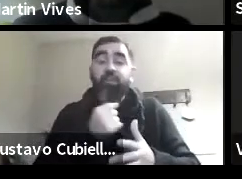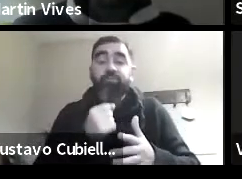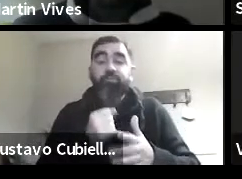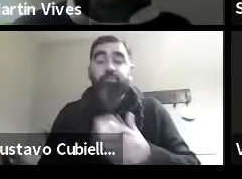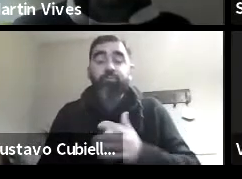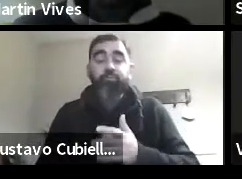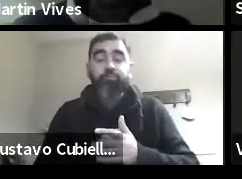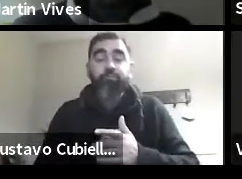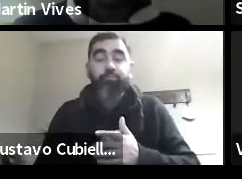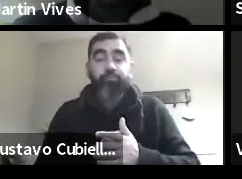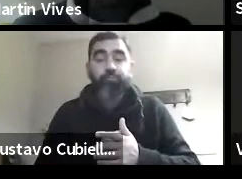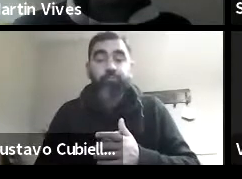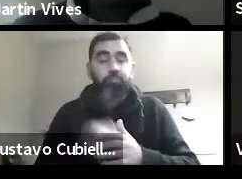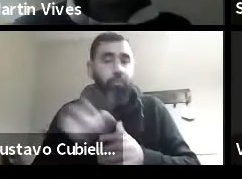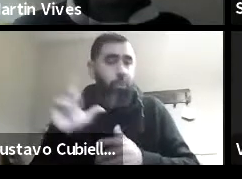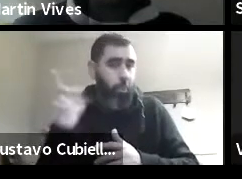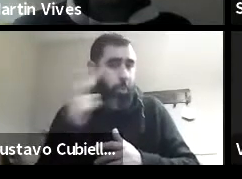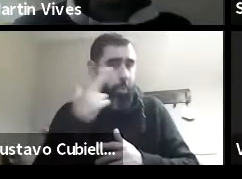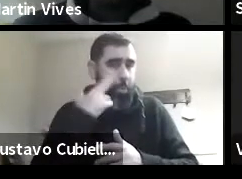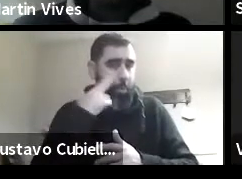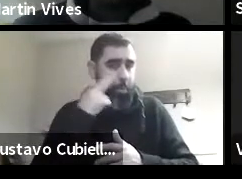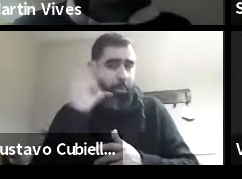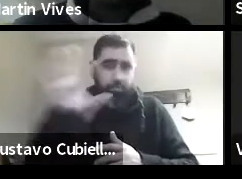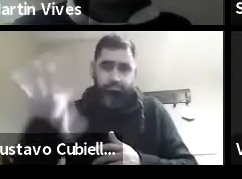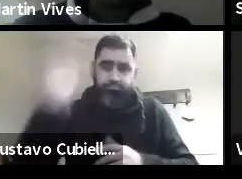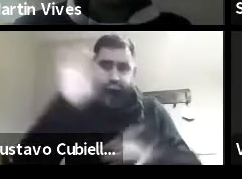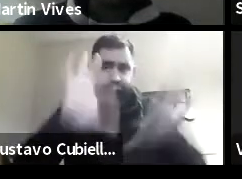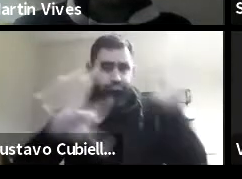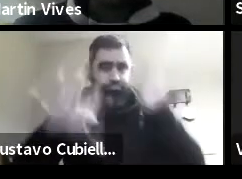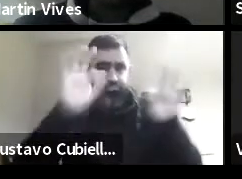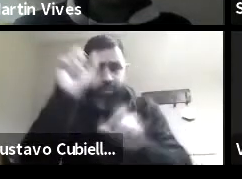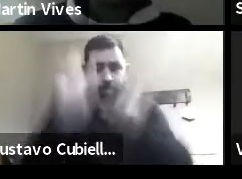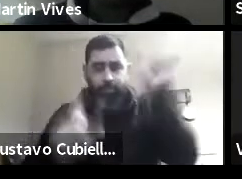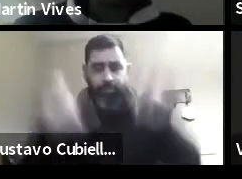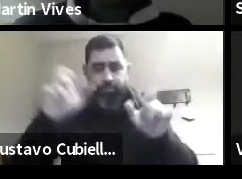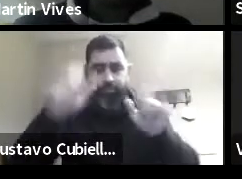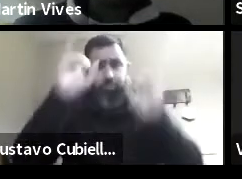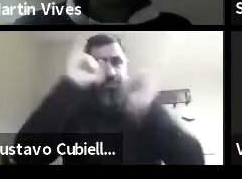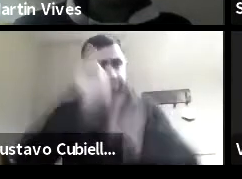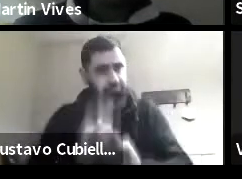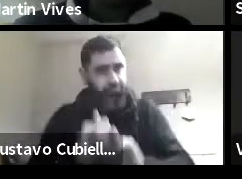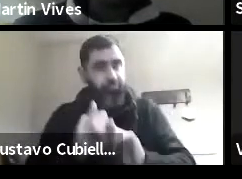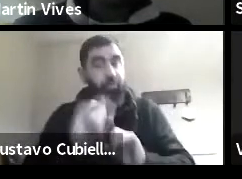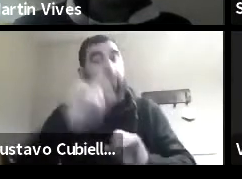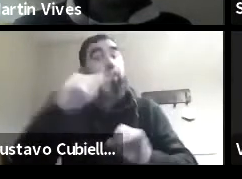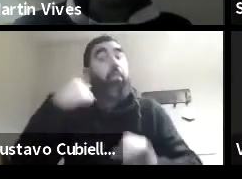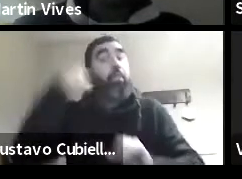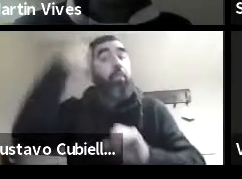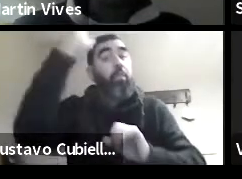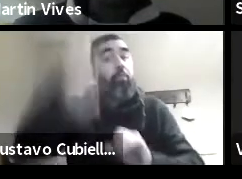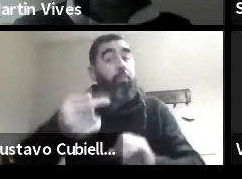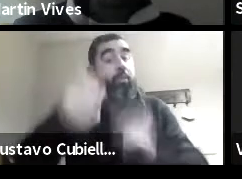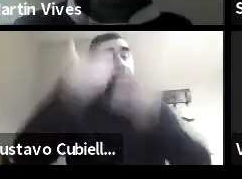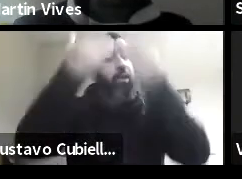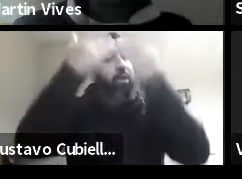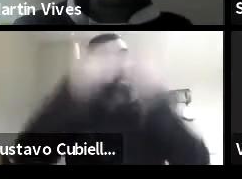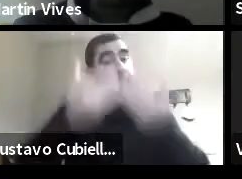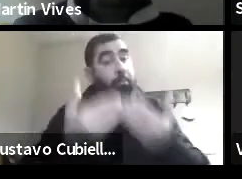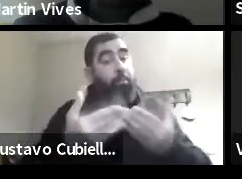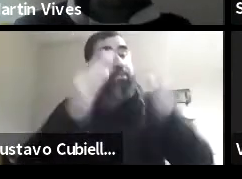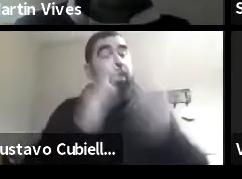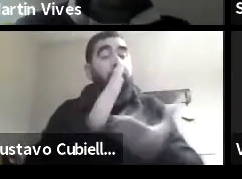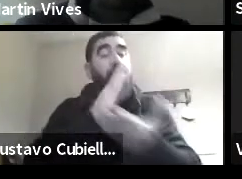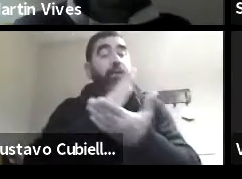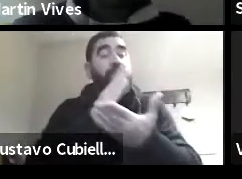no estaban habiendo dificultades para conseguir asistentes de la lista. Posteriormente se comenzó a utilizar esta figura del